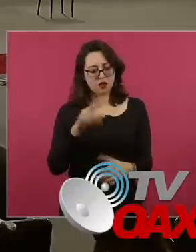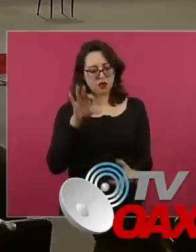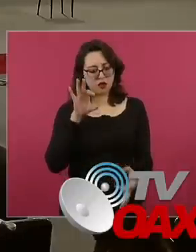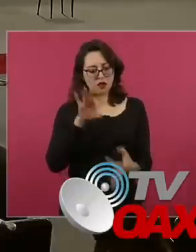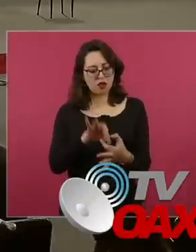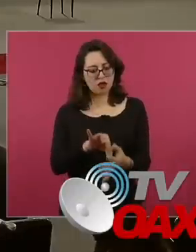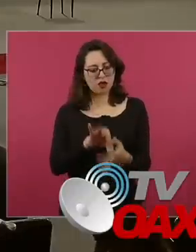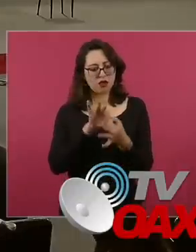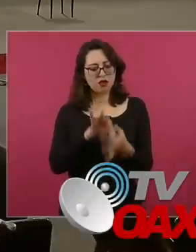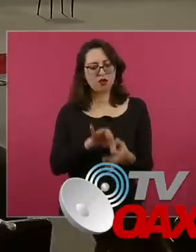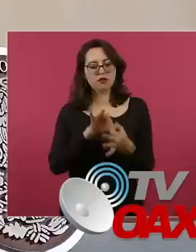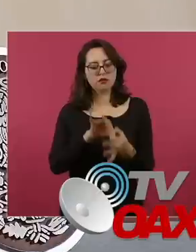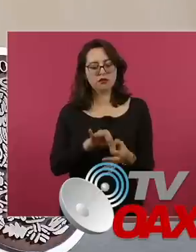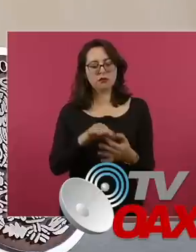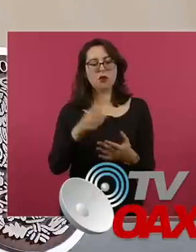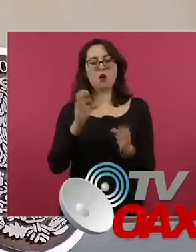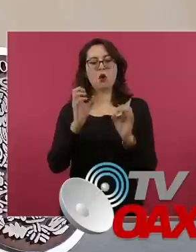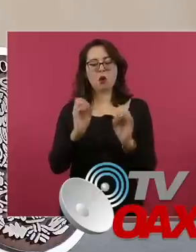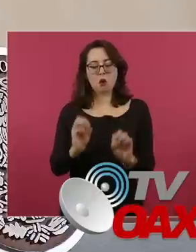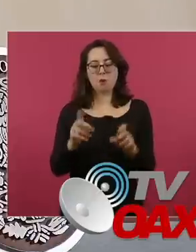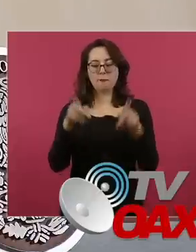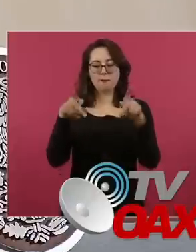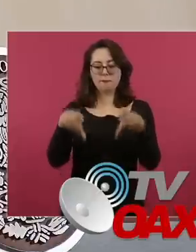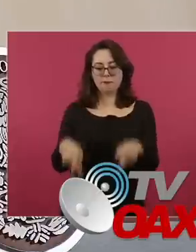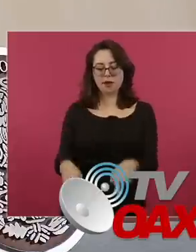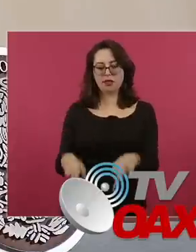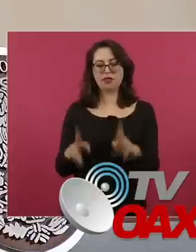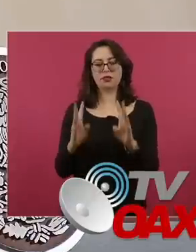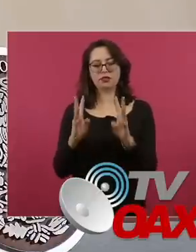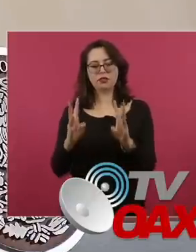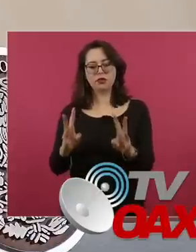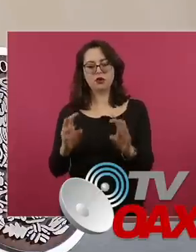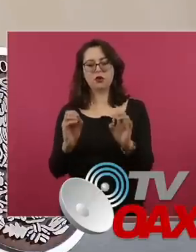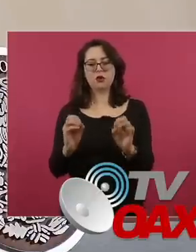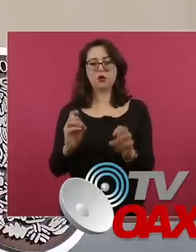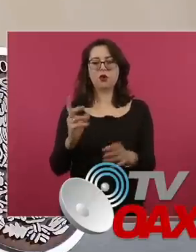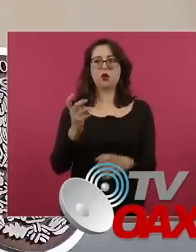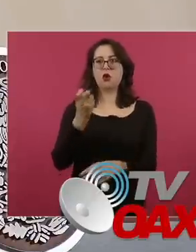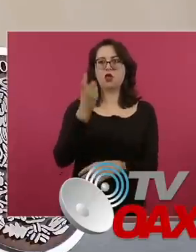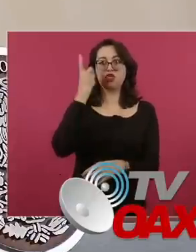antepasados, a los difuntos o a las deidades.